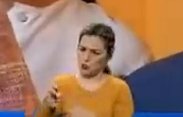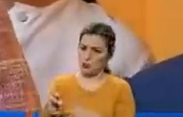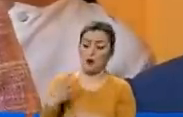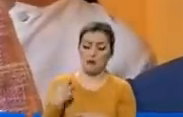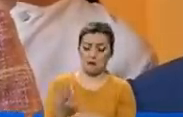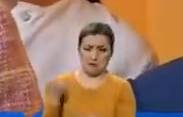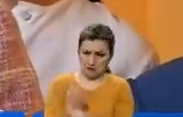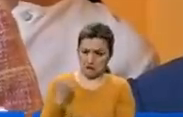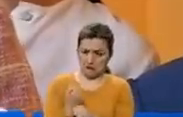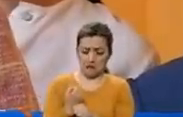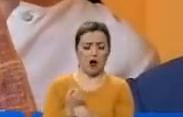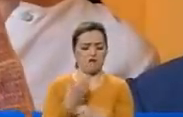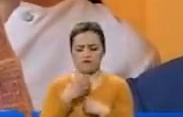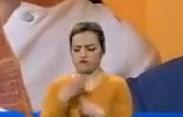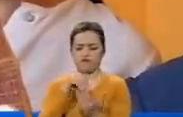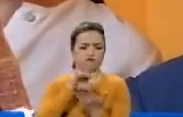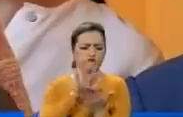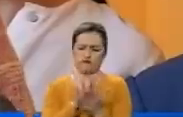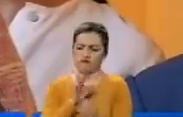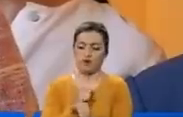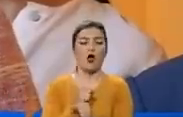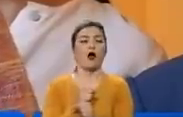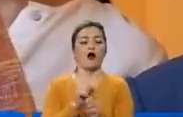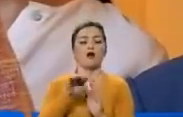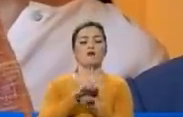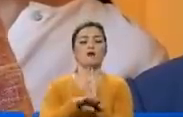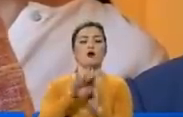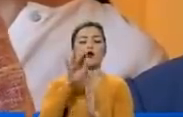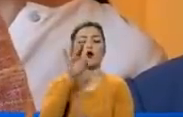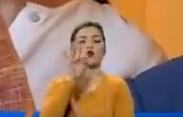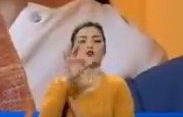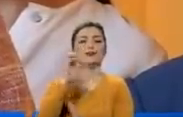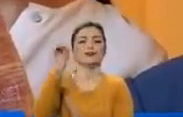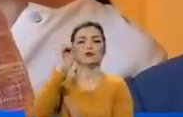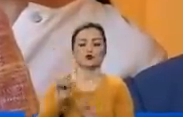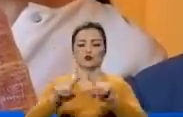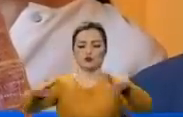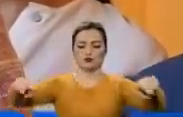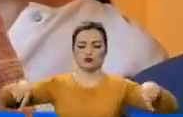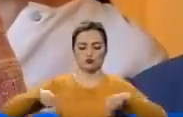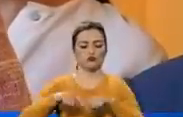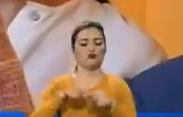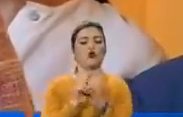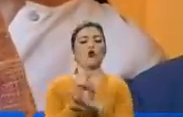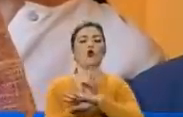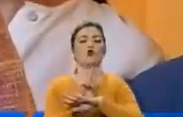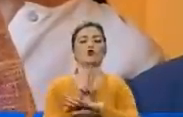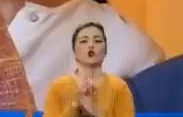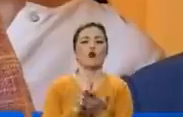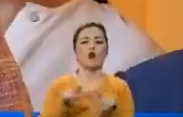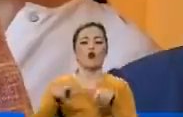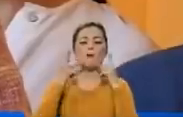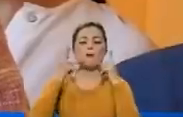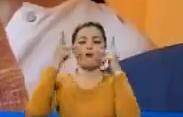turismo, la disminución del 80%, por ejemplo, en el pago de terrazas, de usos, de arriendos del espacio